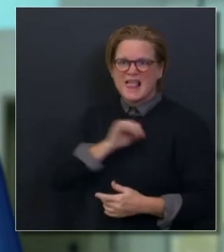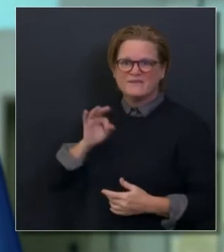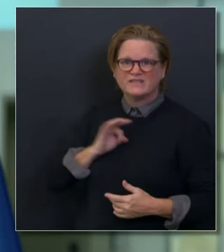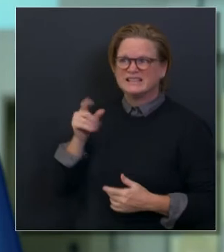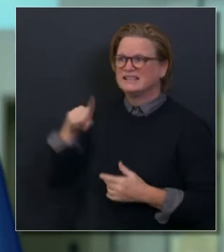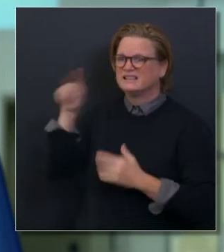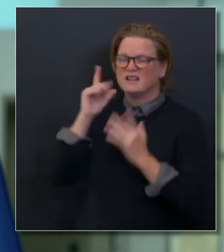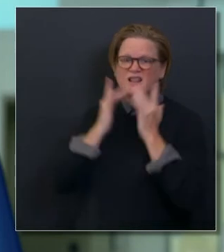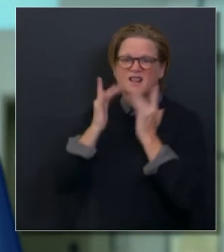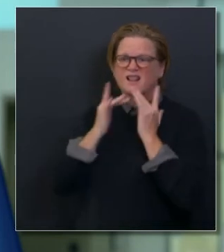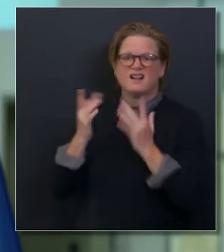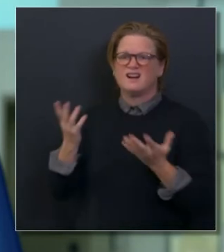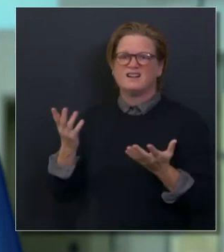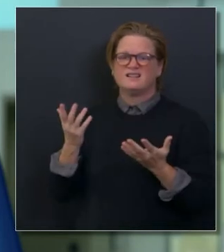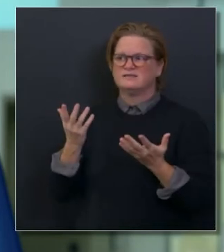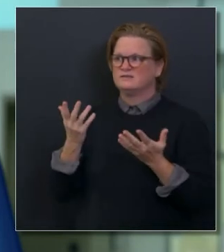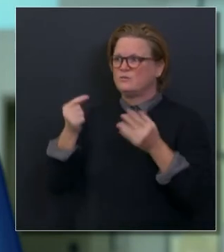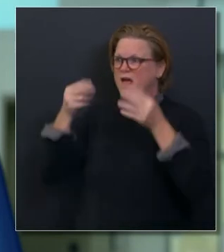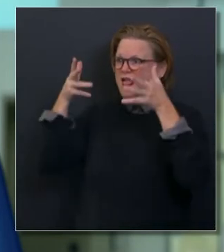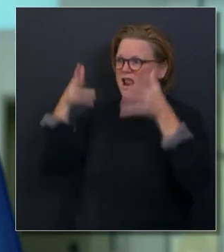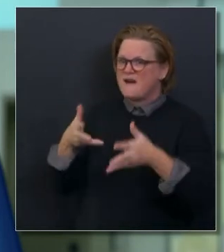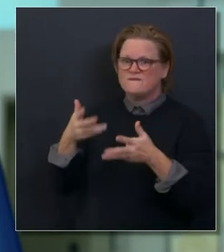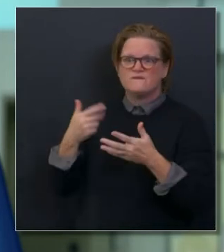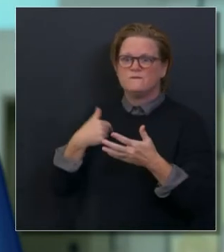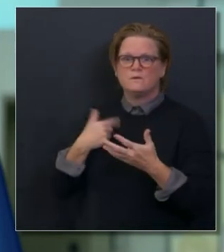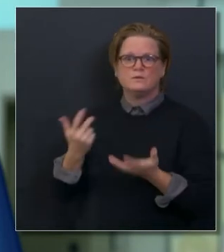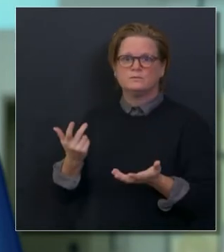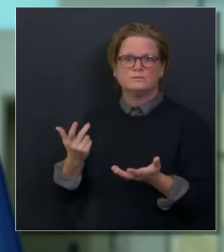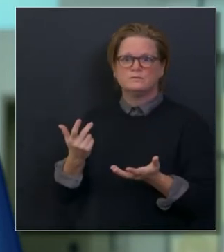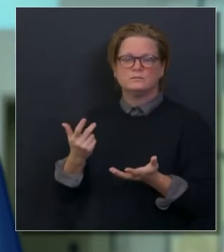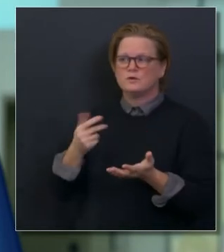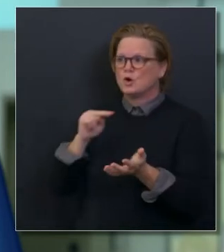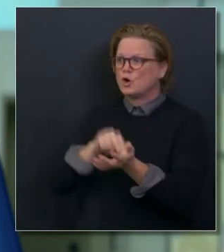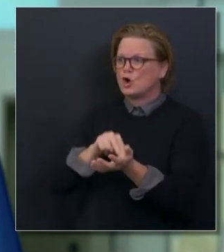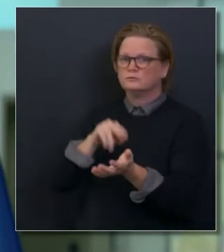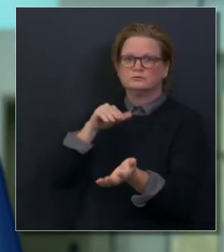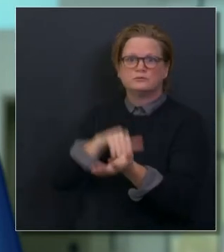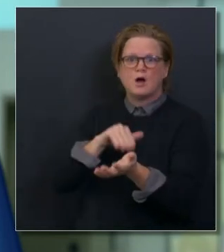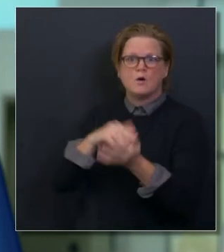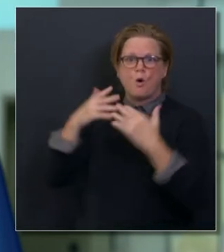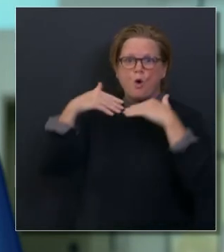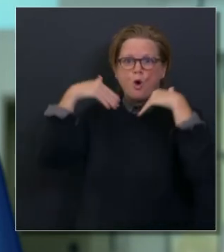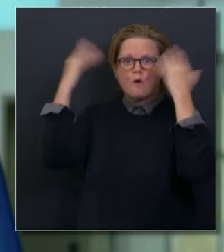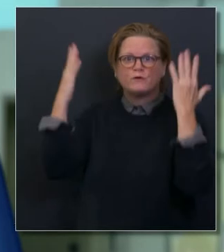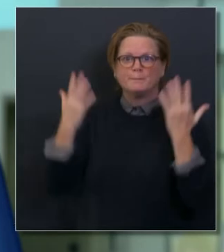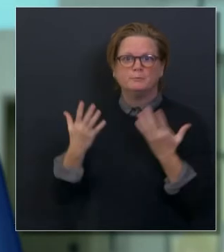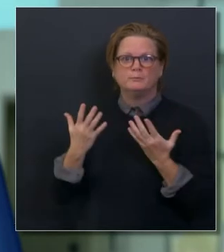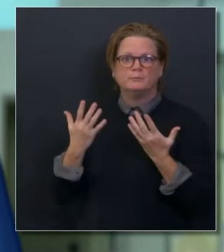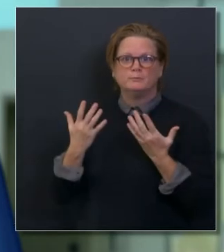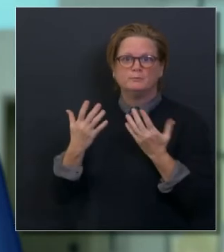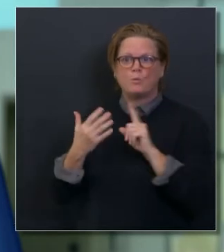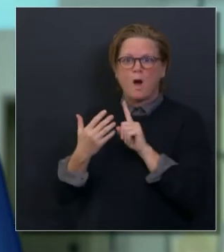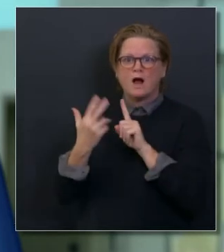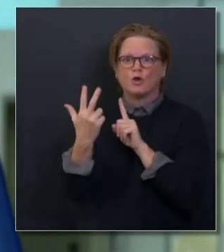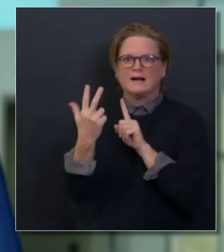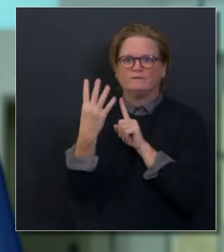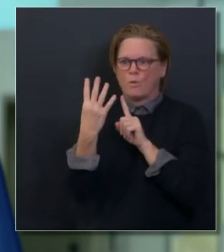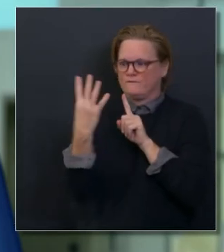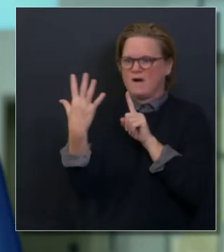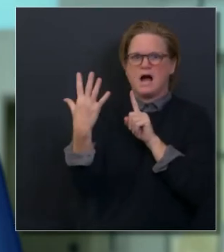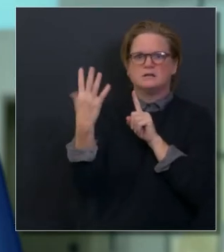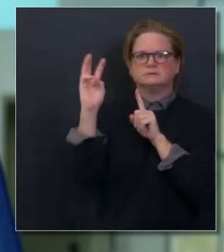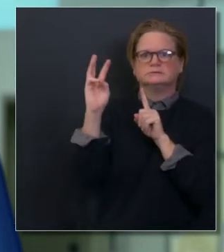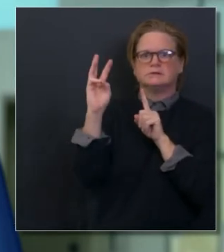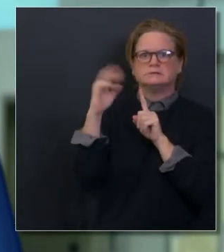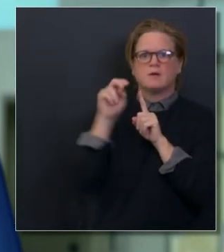nuestra planificación y capacidad y personal. Reitero, quiero que la gente sepa, deben seguir